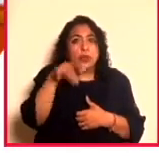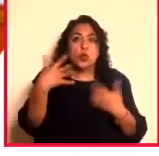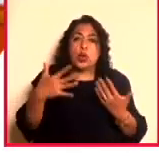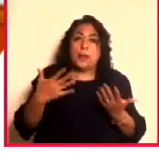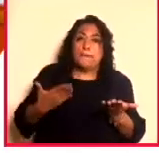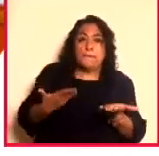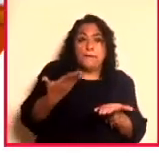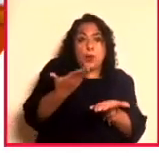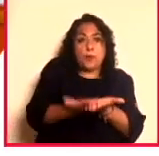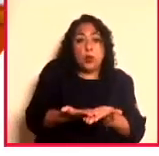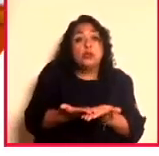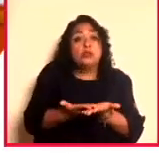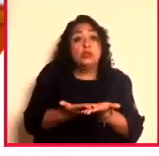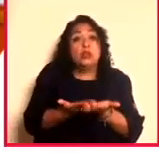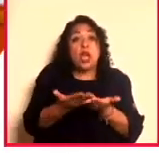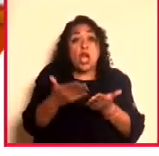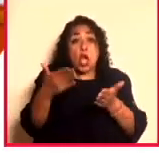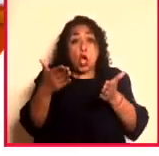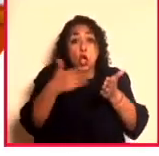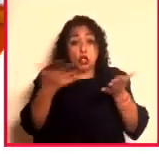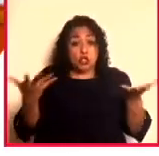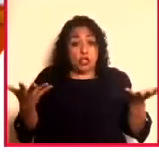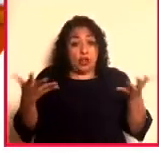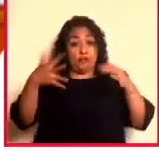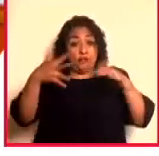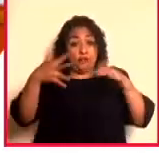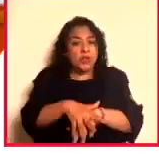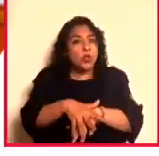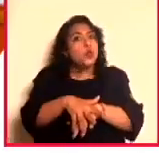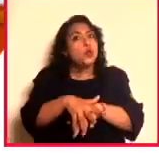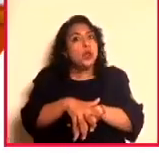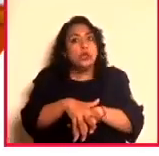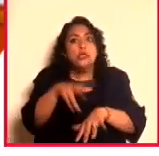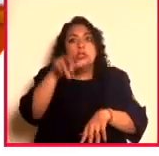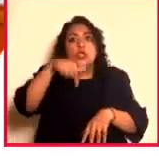Cocina fusión en toda la extensión de la palabra, y uno sin haber cenado ve estas imágenes y bueno.